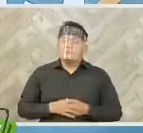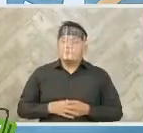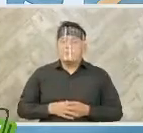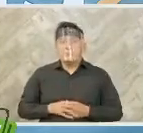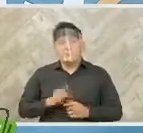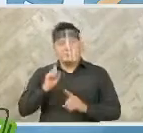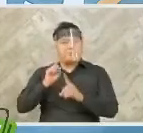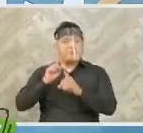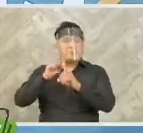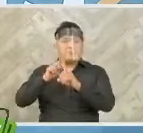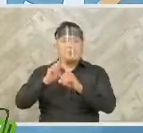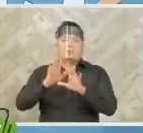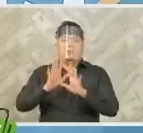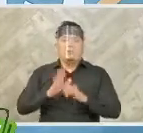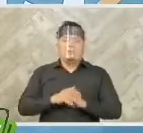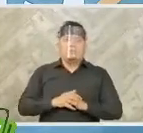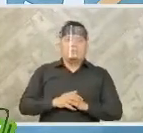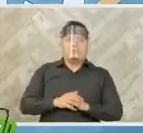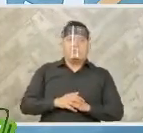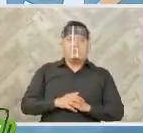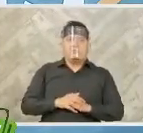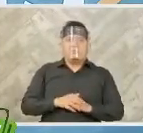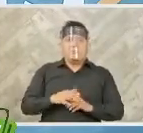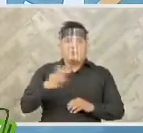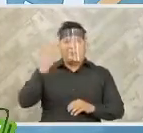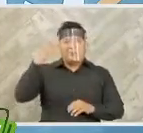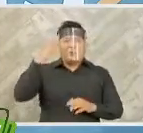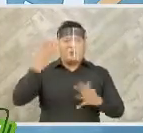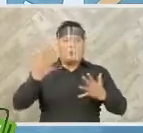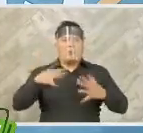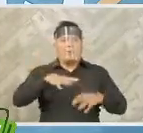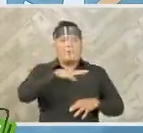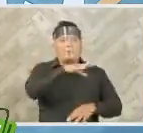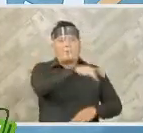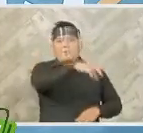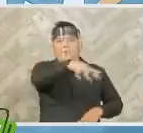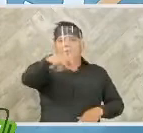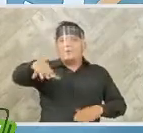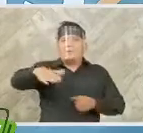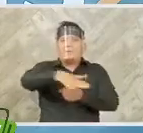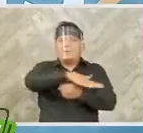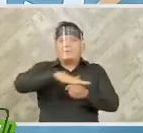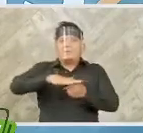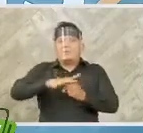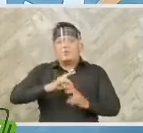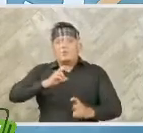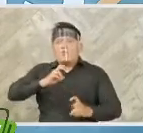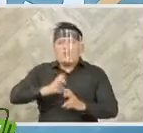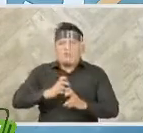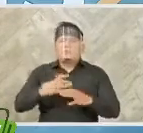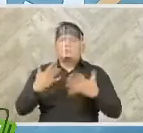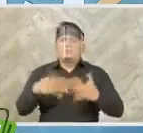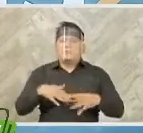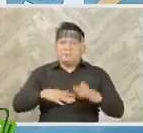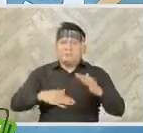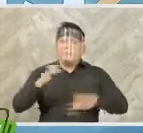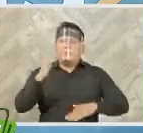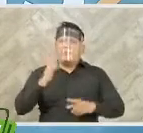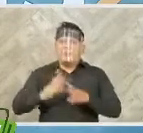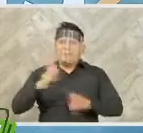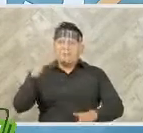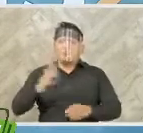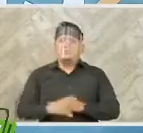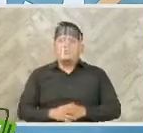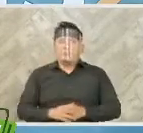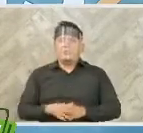principalmente las intervenciones a los territorios de alta complejidad de estos territorios, los cuales son definidos de acuerdo a los diferentes